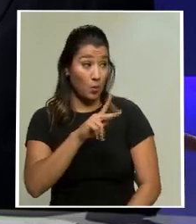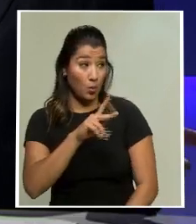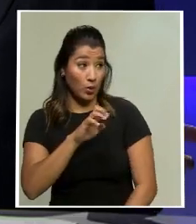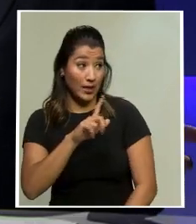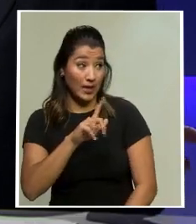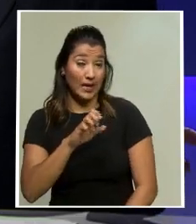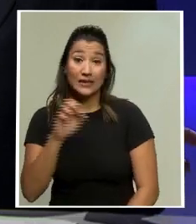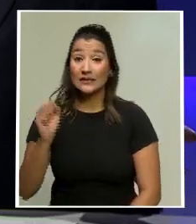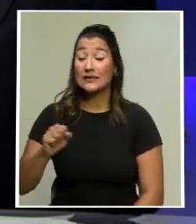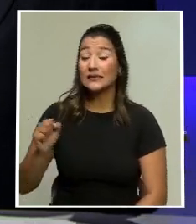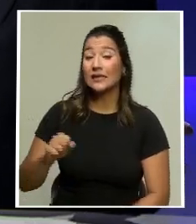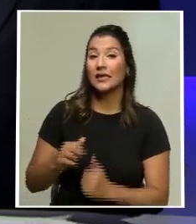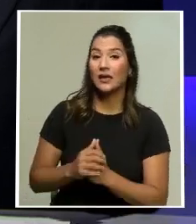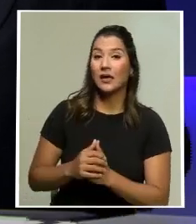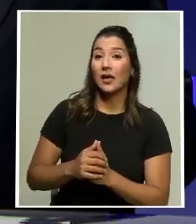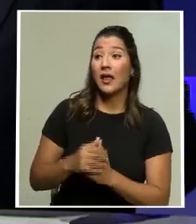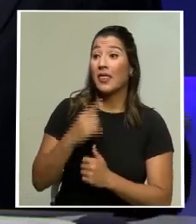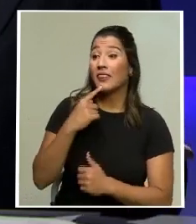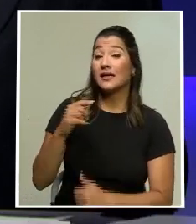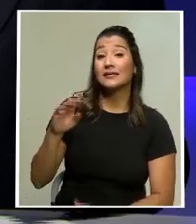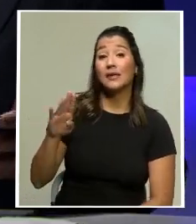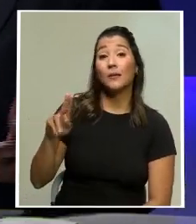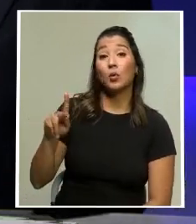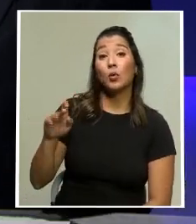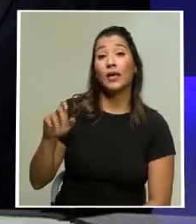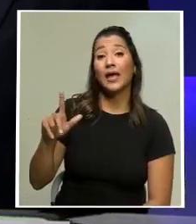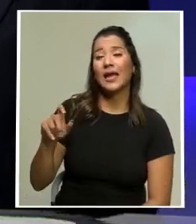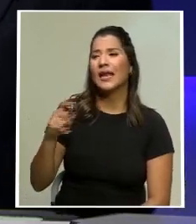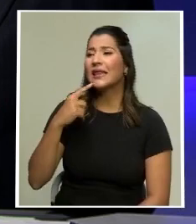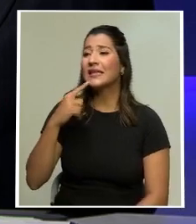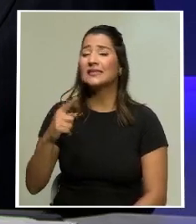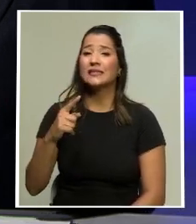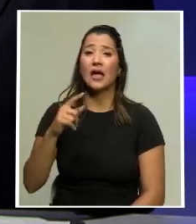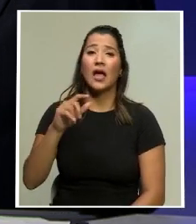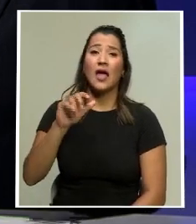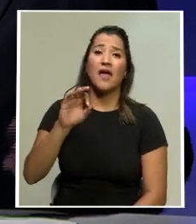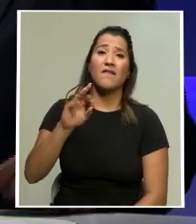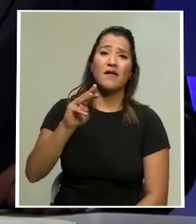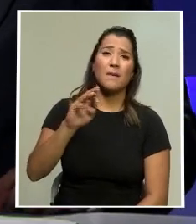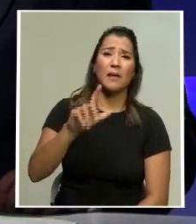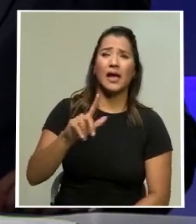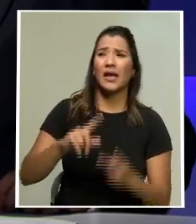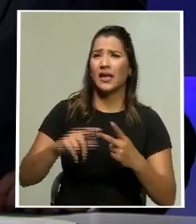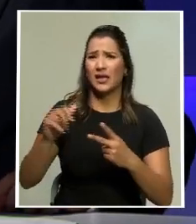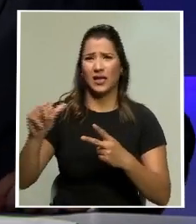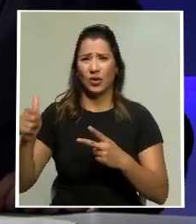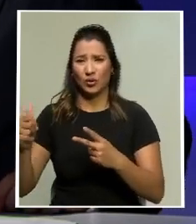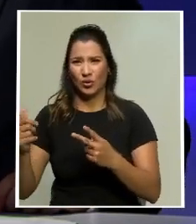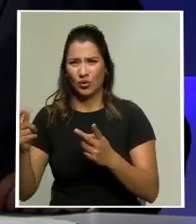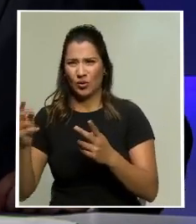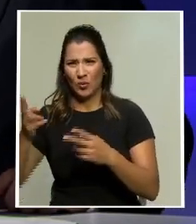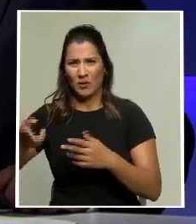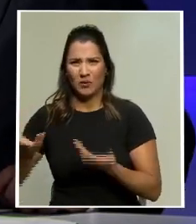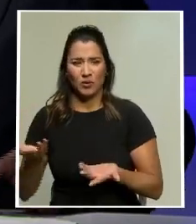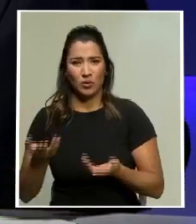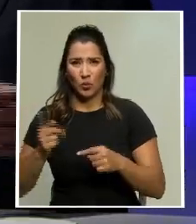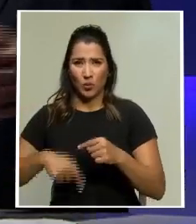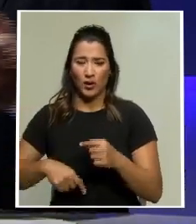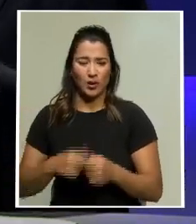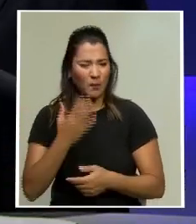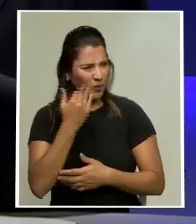Bukele, diciendo que Arena y el FMLN son lo mismo. No pueden ser lo mismo. ¿Por qué no pueden ser lo